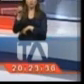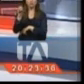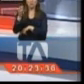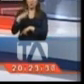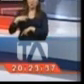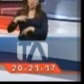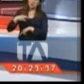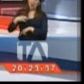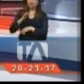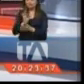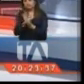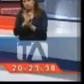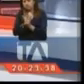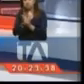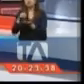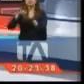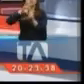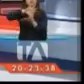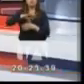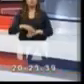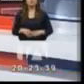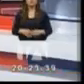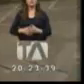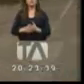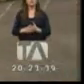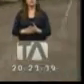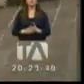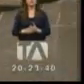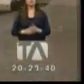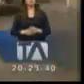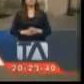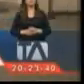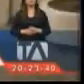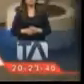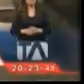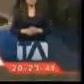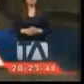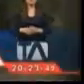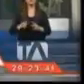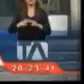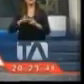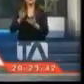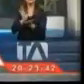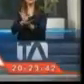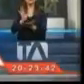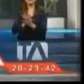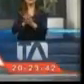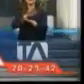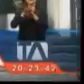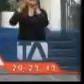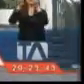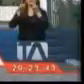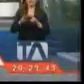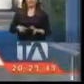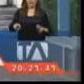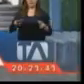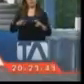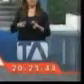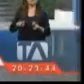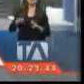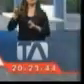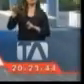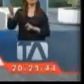asesinato del equipo periodístico en la frontera norte. Se inició la toma de versiones en torno a la investigación de